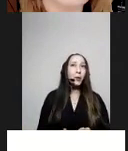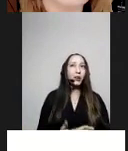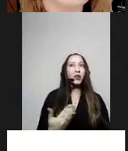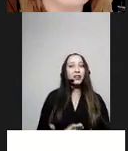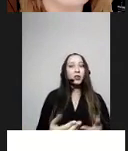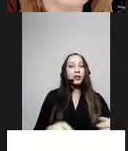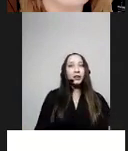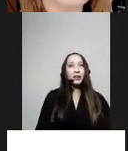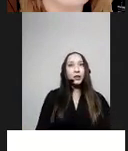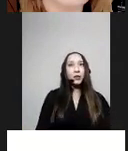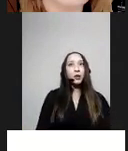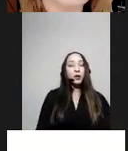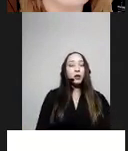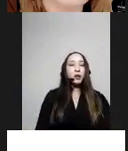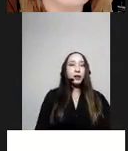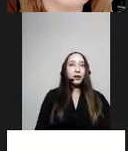estamos expuestos a factores de riesgo